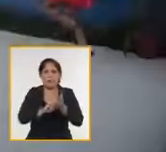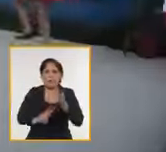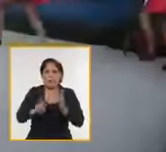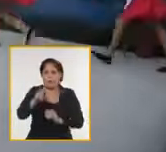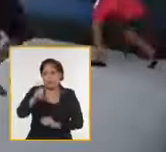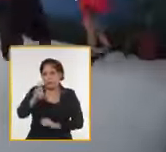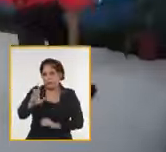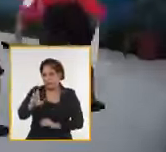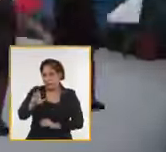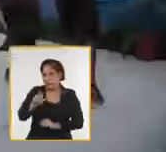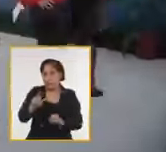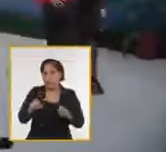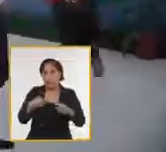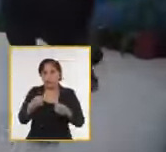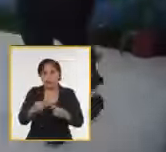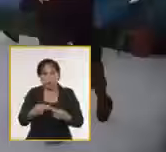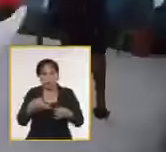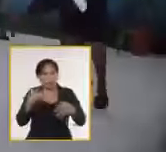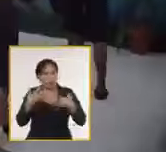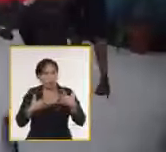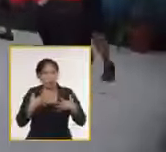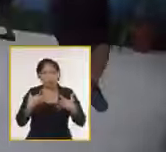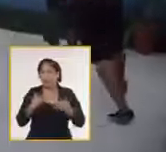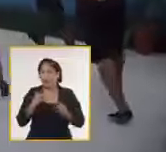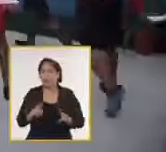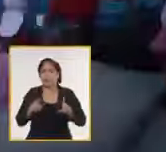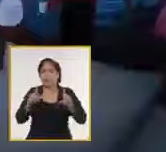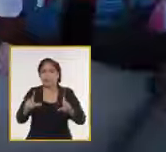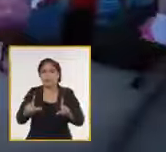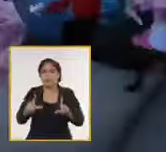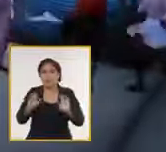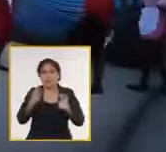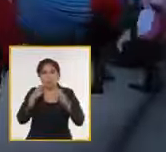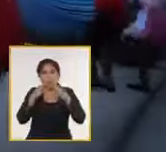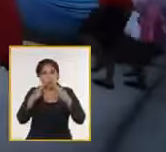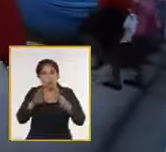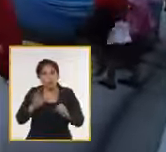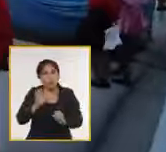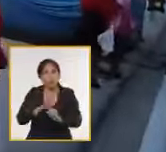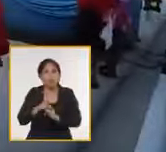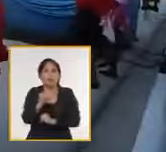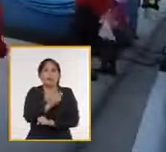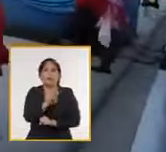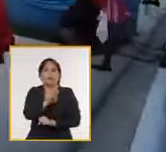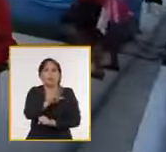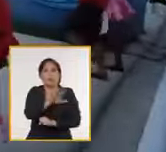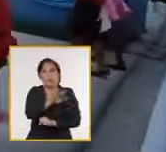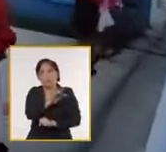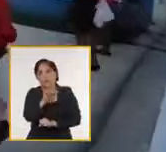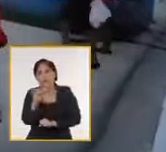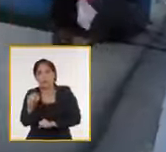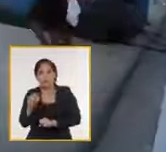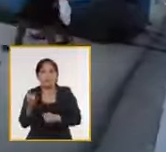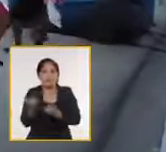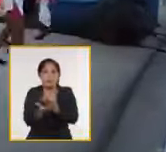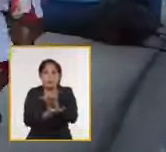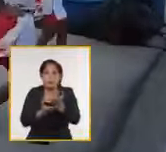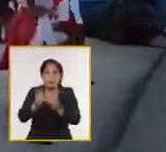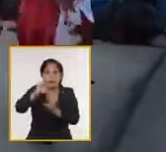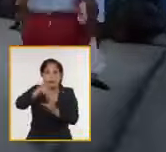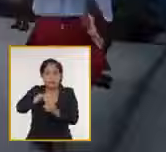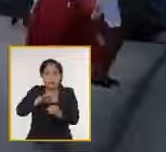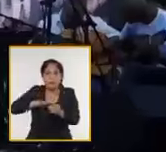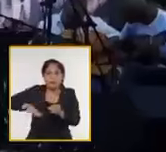El evento, que combinó celebración, reconocimiento y planificación, marcó el comienzo de un año escolar que busca integrar los esfuerzos de todos